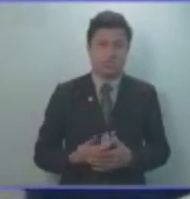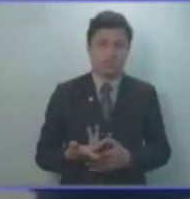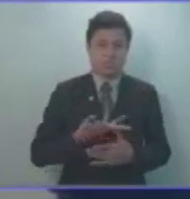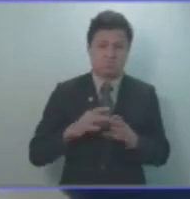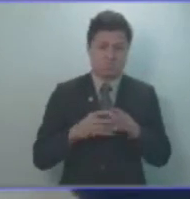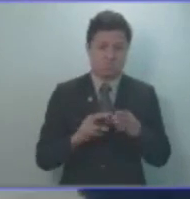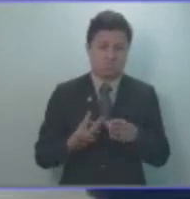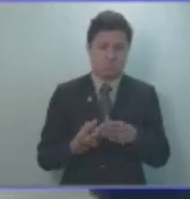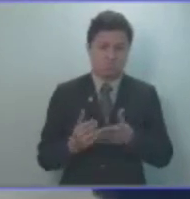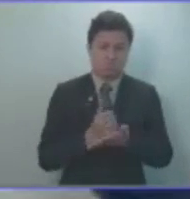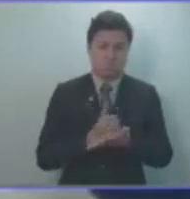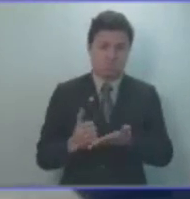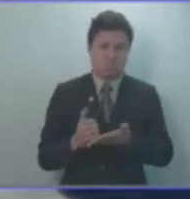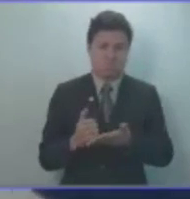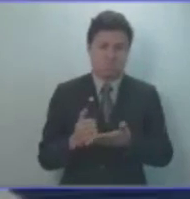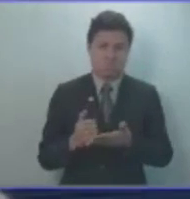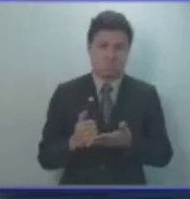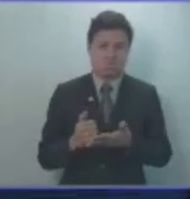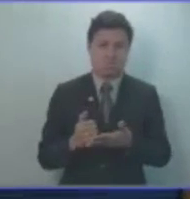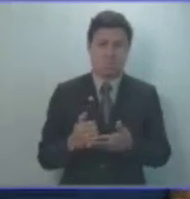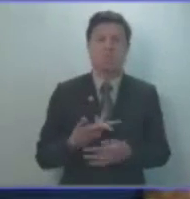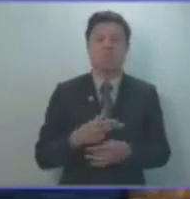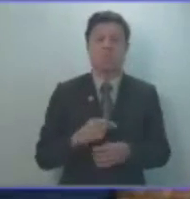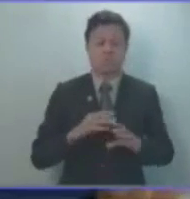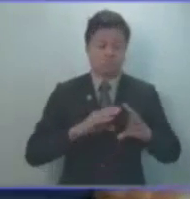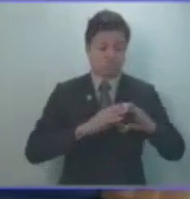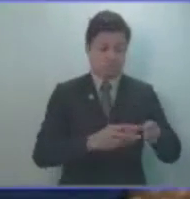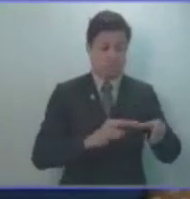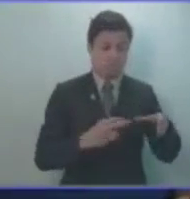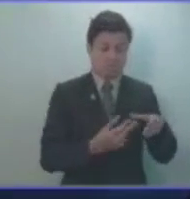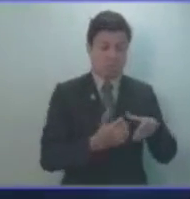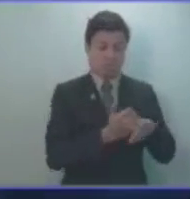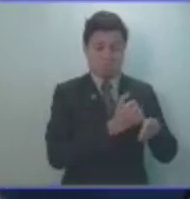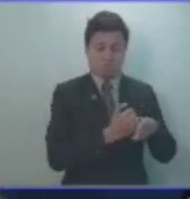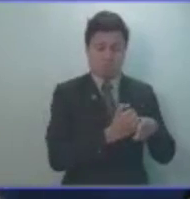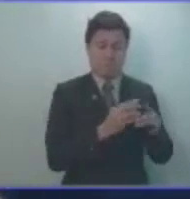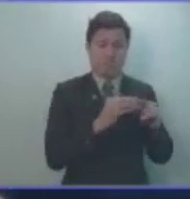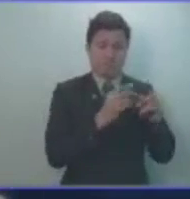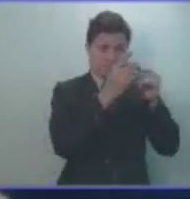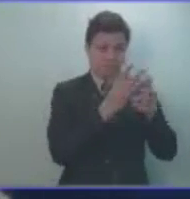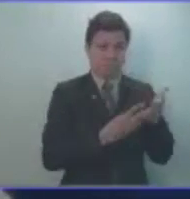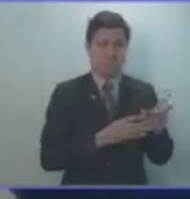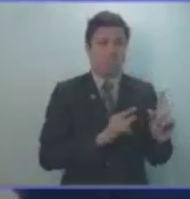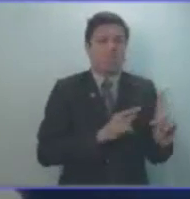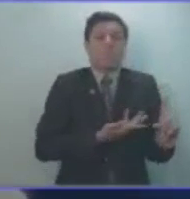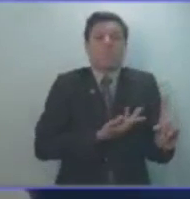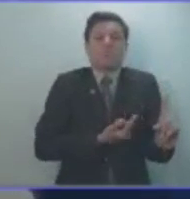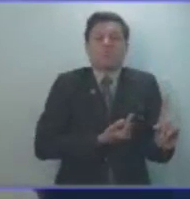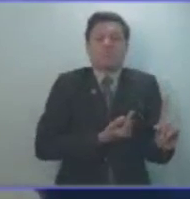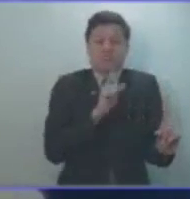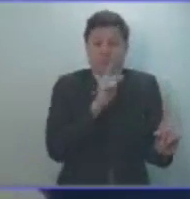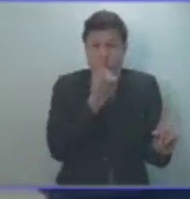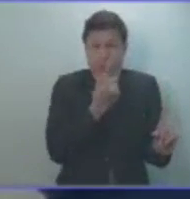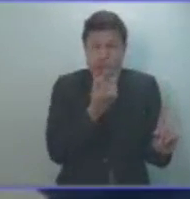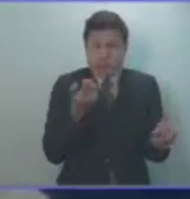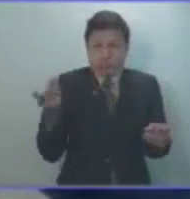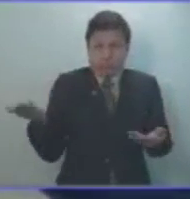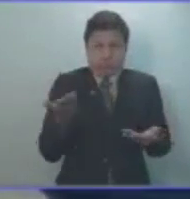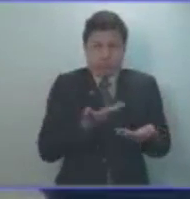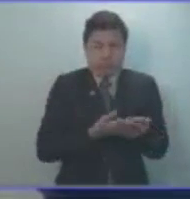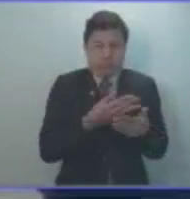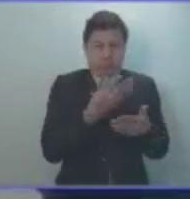Comisión de Hacienda vamos a tener un propósito, y es de discutir